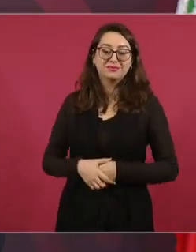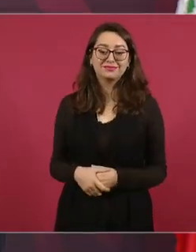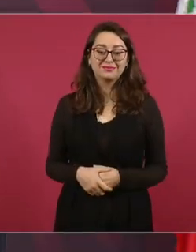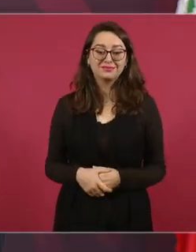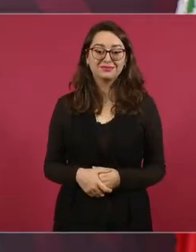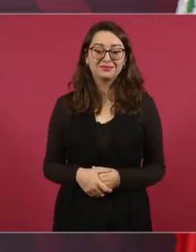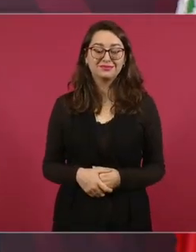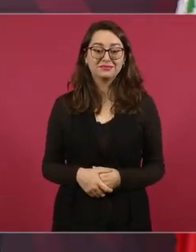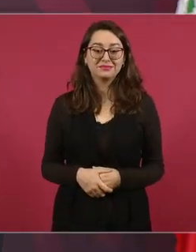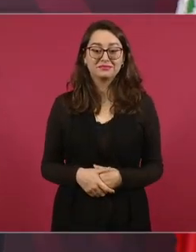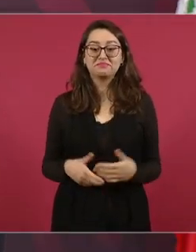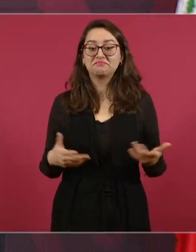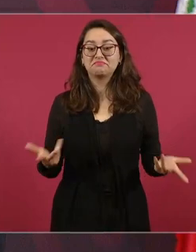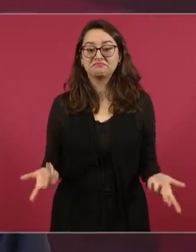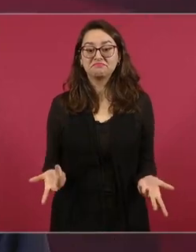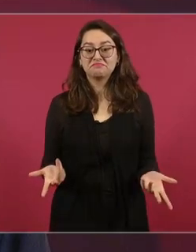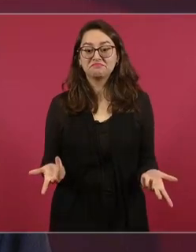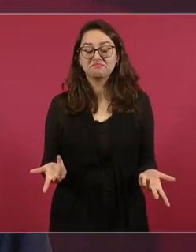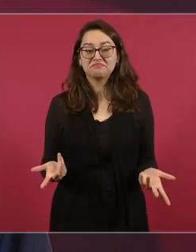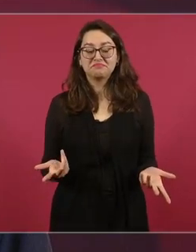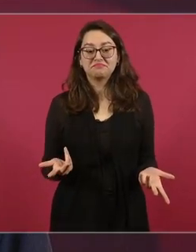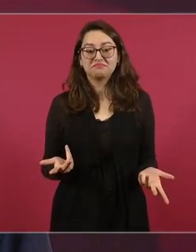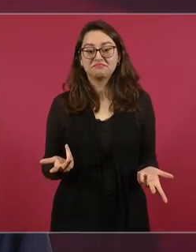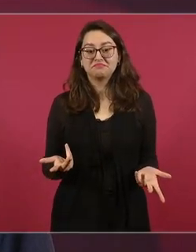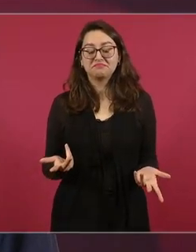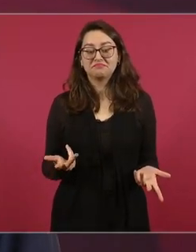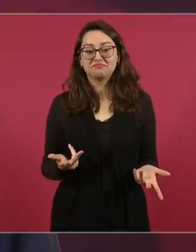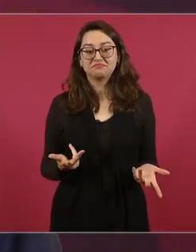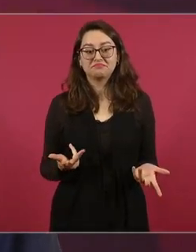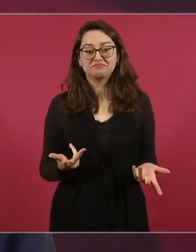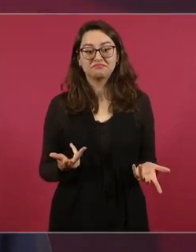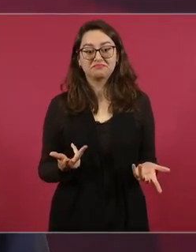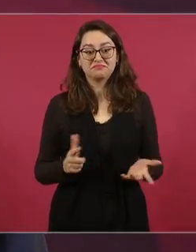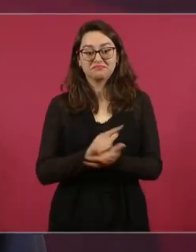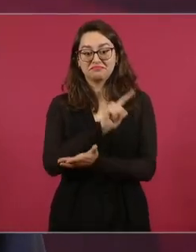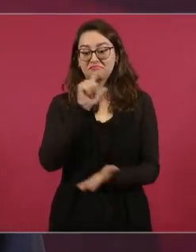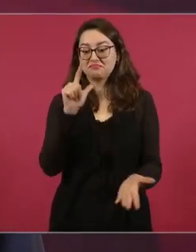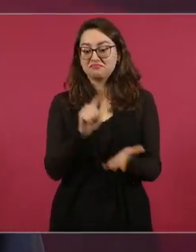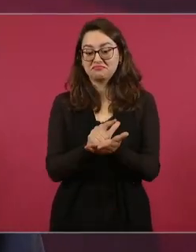vino abajo la ley.